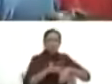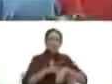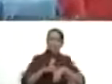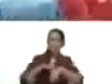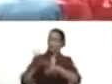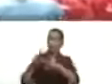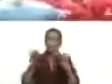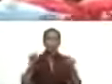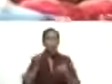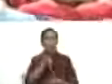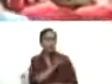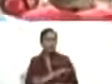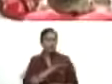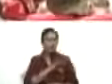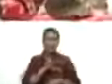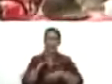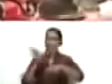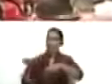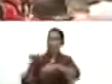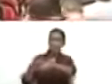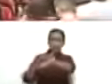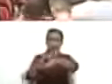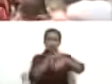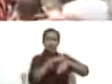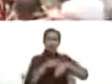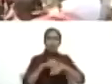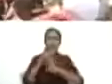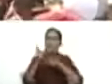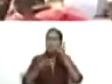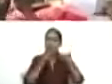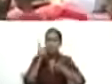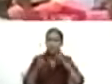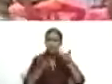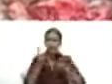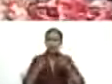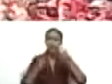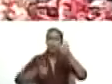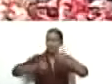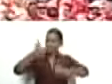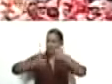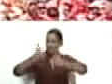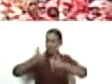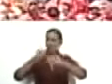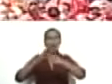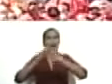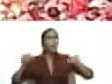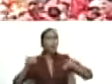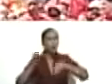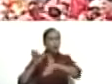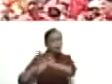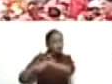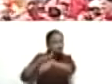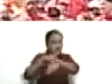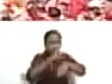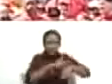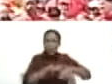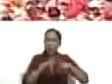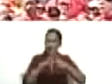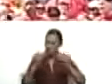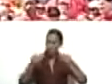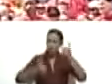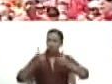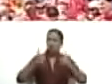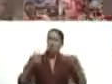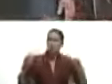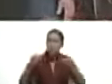venezolana, los partidos políticos, y mañana a las 12 del mediodía, todos los partidos políticos y grupos